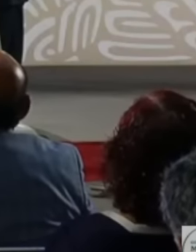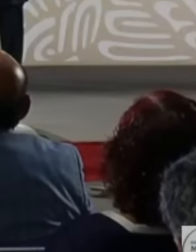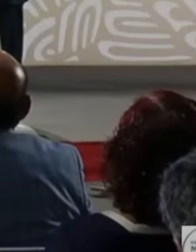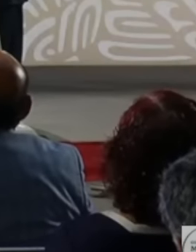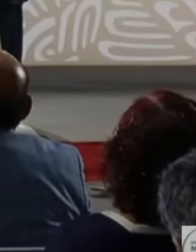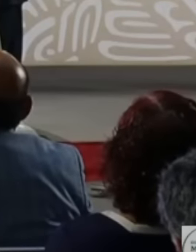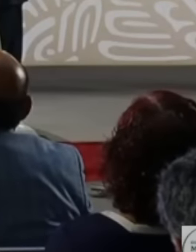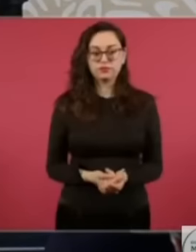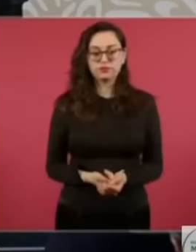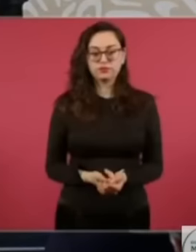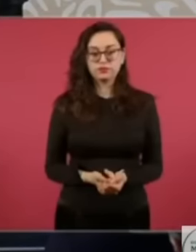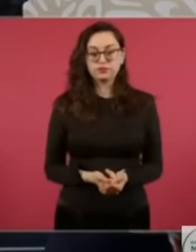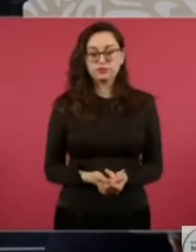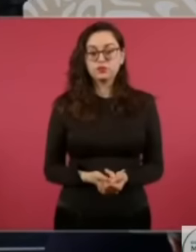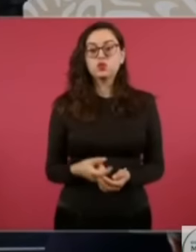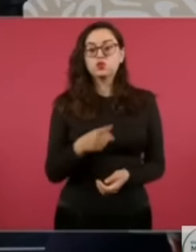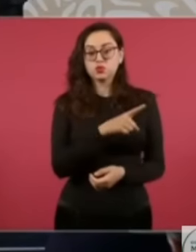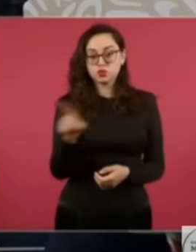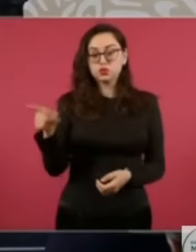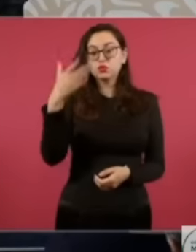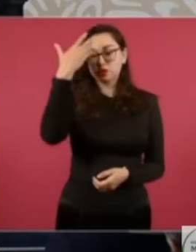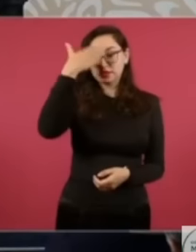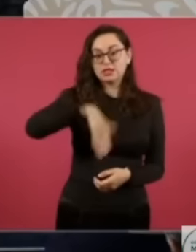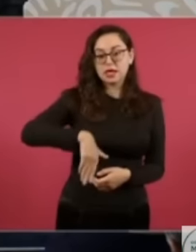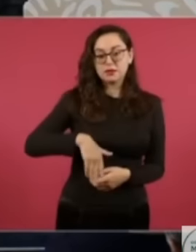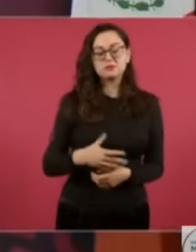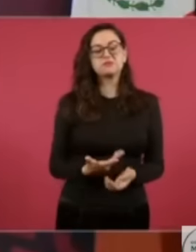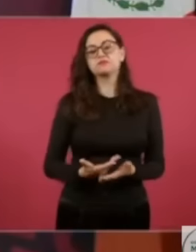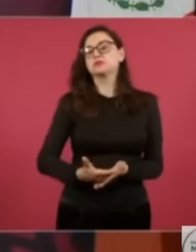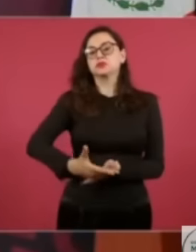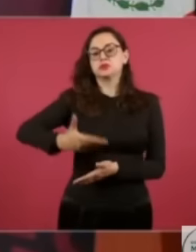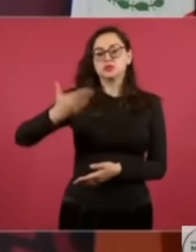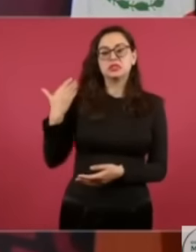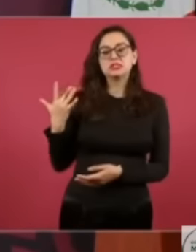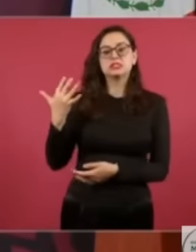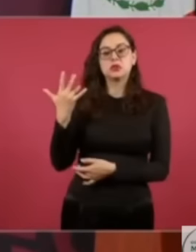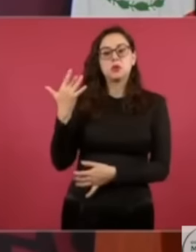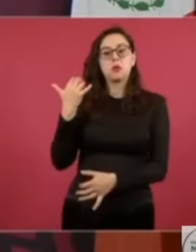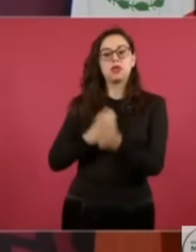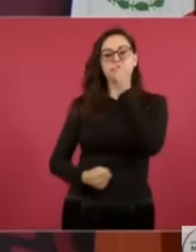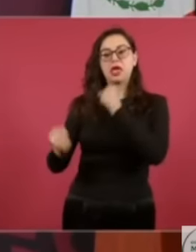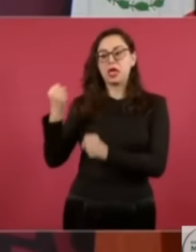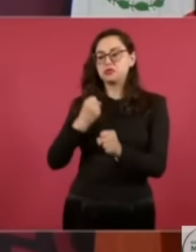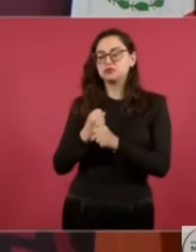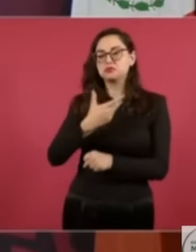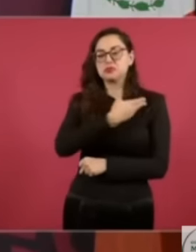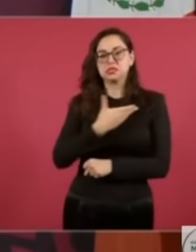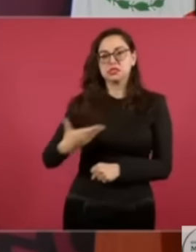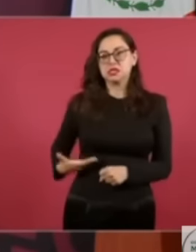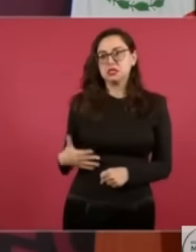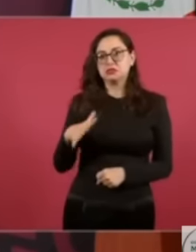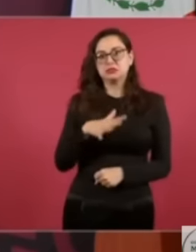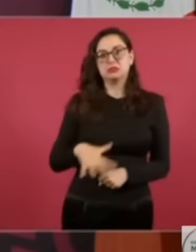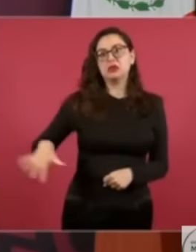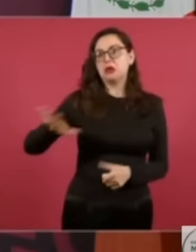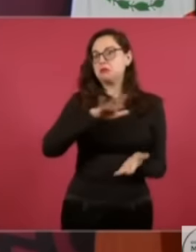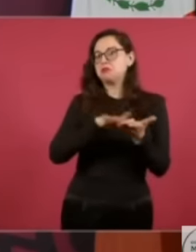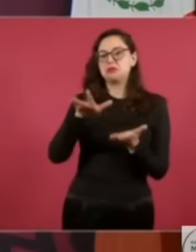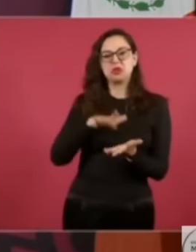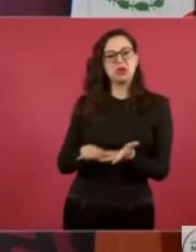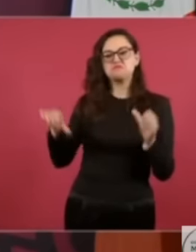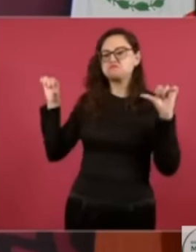no sé, como 50 años no terminaba así un presidente. ¿50? O